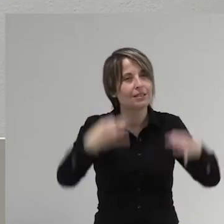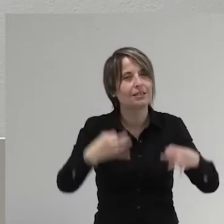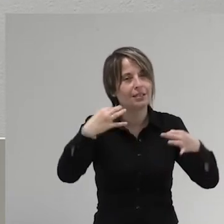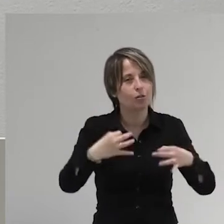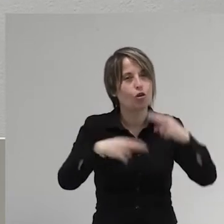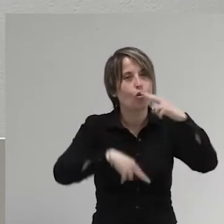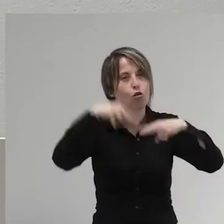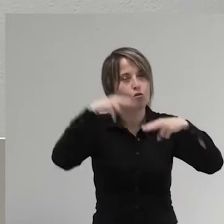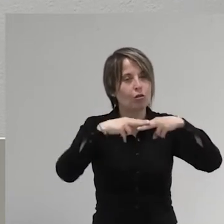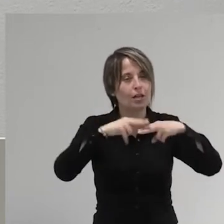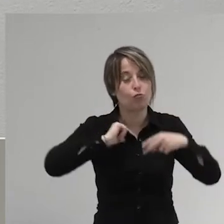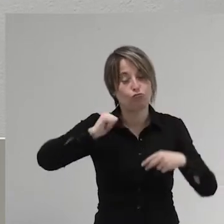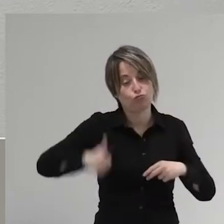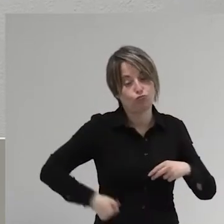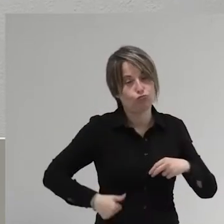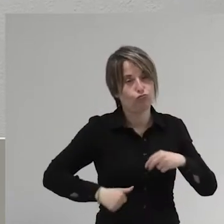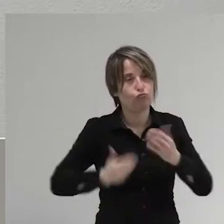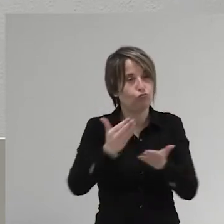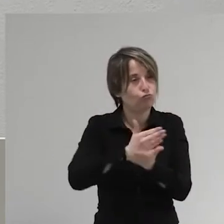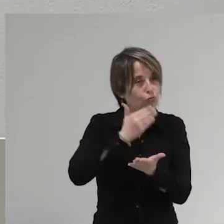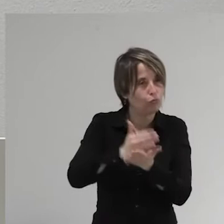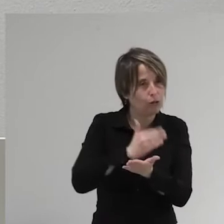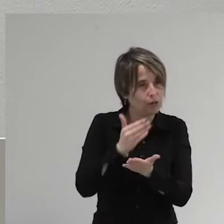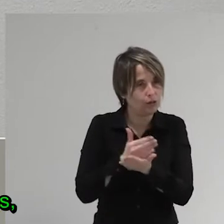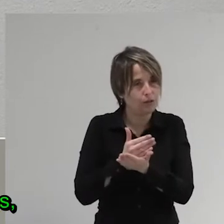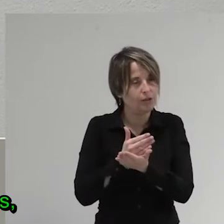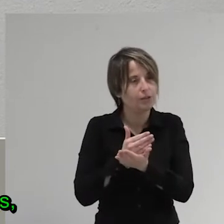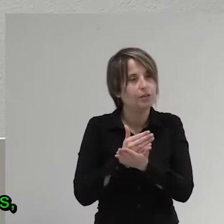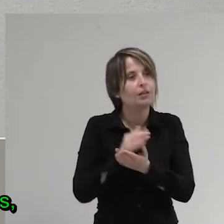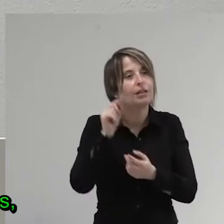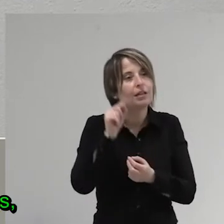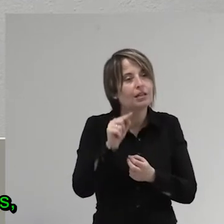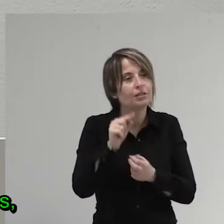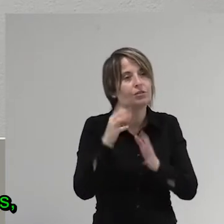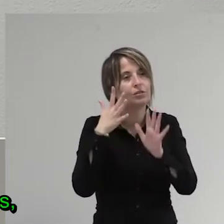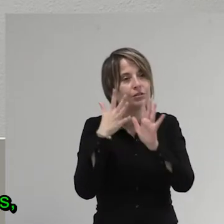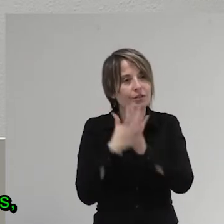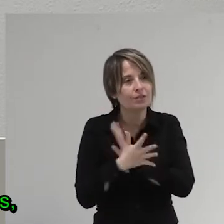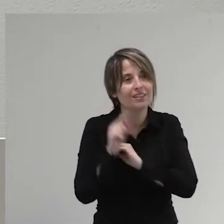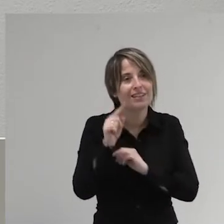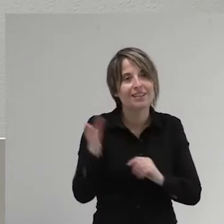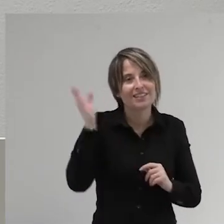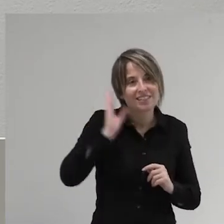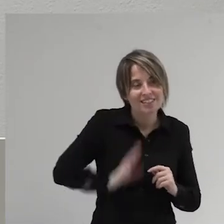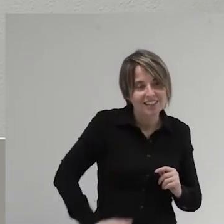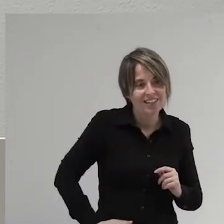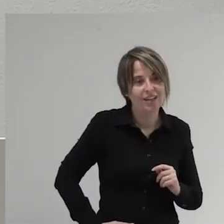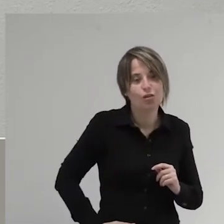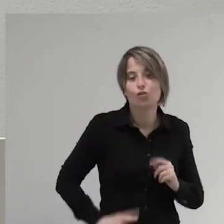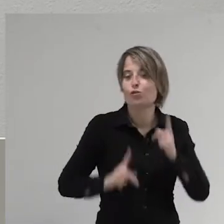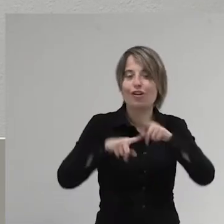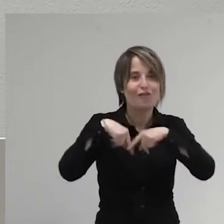construida en términos de acumulación y beneficio, ¿sí? Permite precisamente que esos salarios, en vez de ir a las